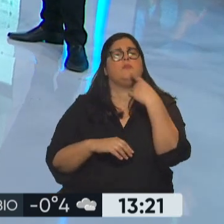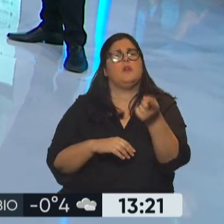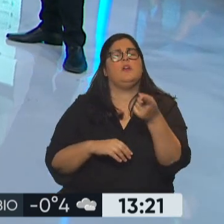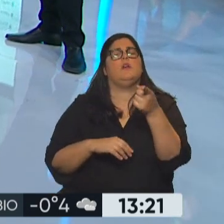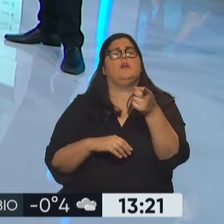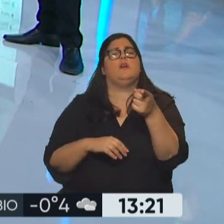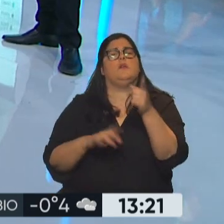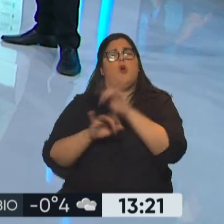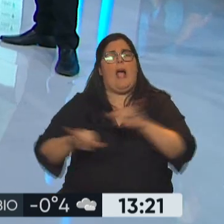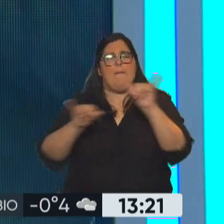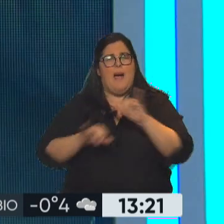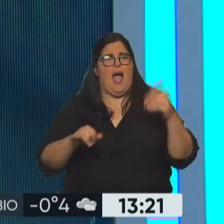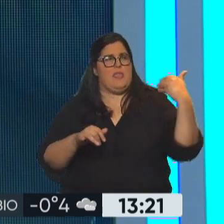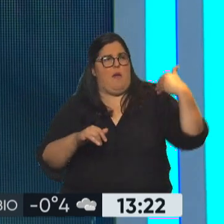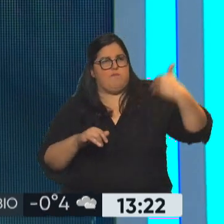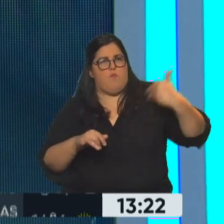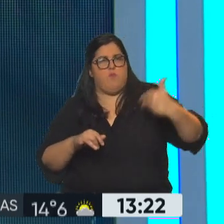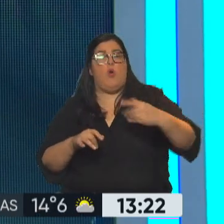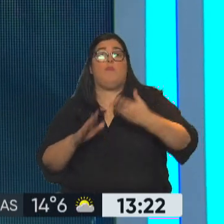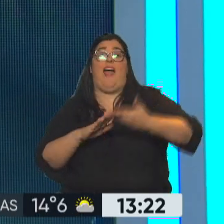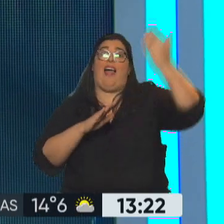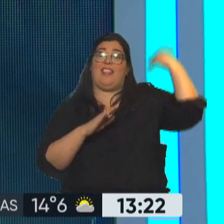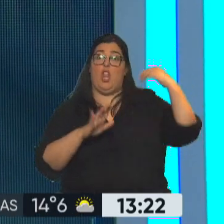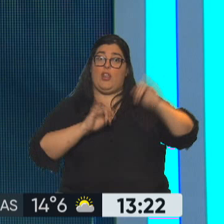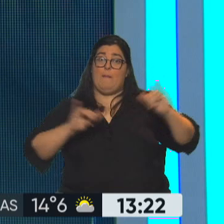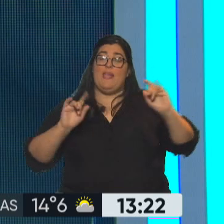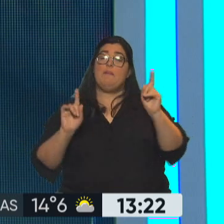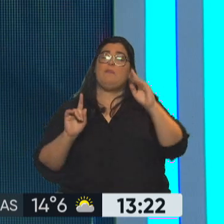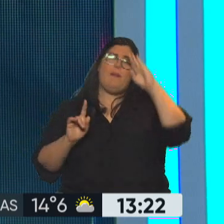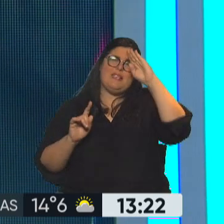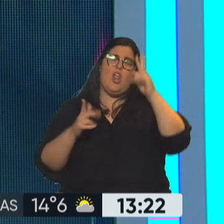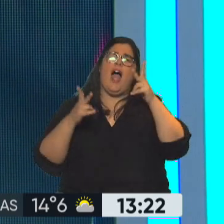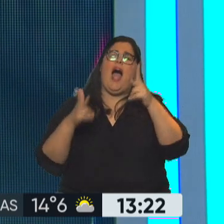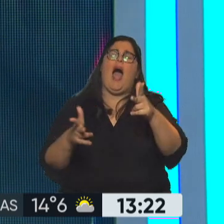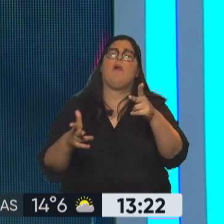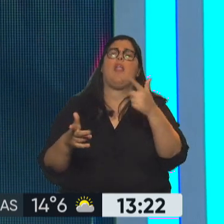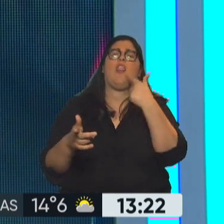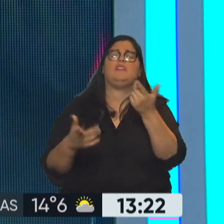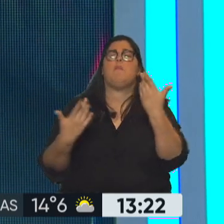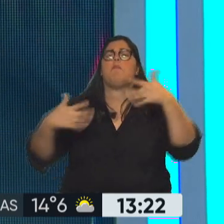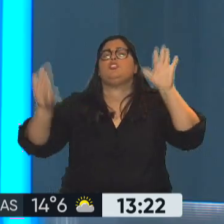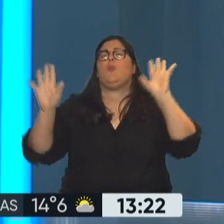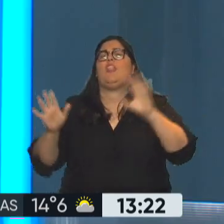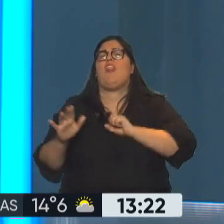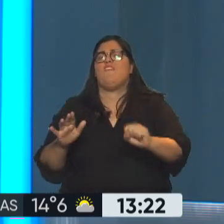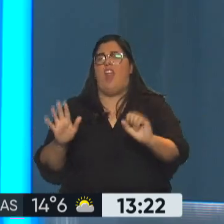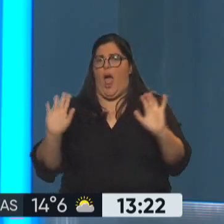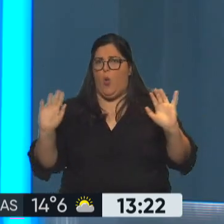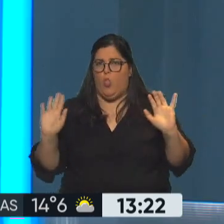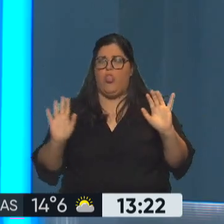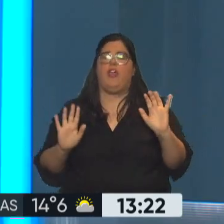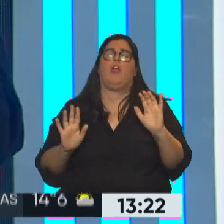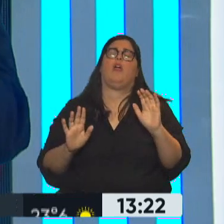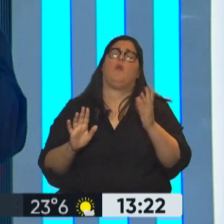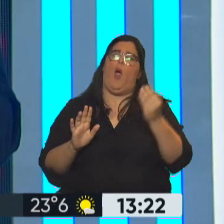de esta campaña, inclusive en la campaña anterior, el propio Bolsonaro nombró la palabra posibilidad de fraude, ¿no? Lo dijo ya varias veces. Sí. Y en este programa